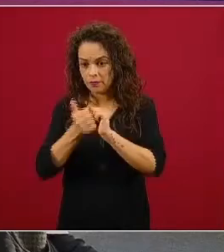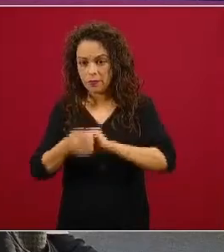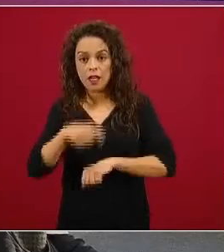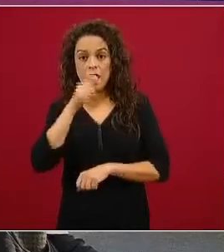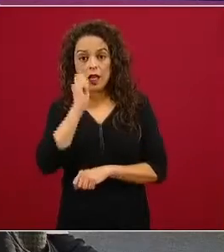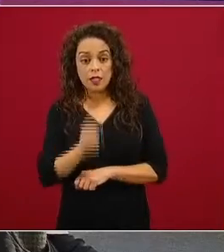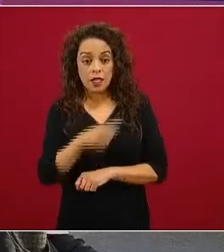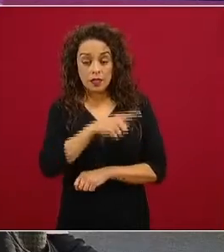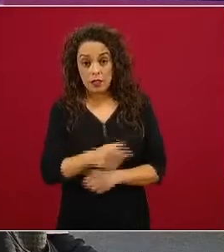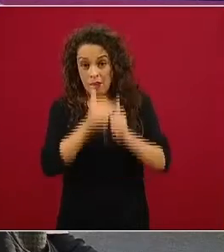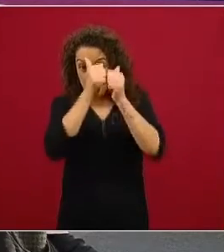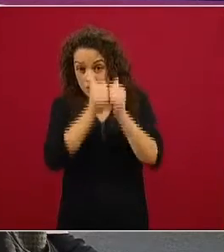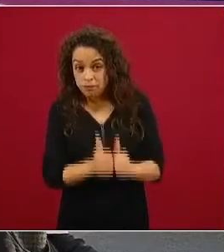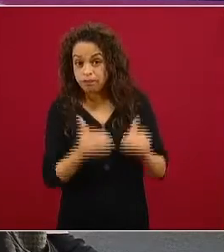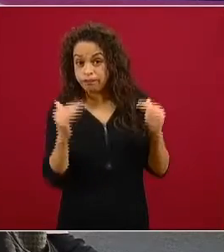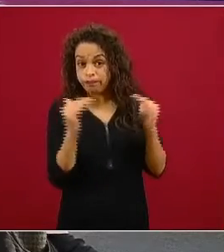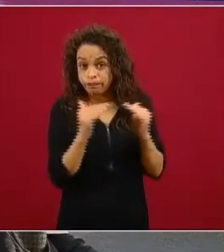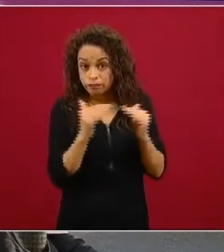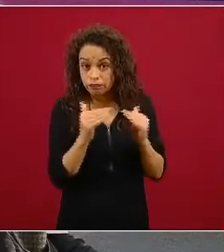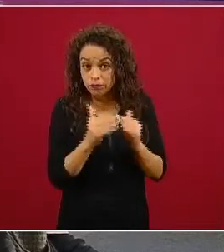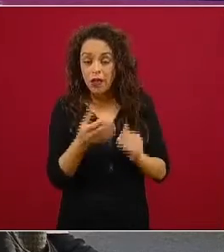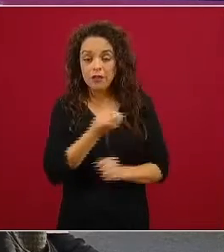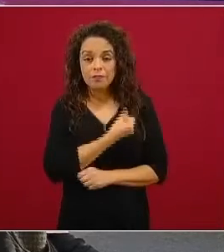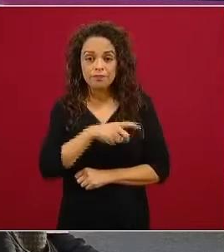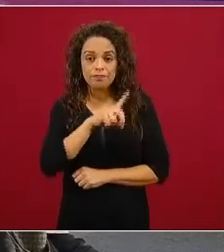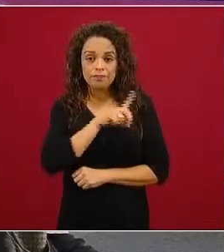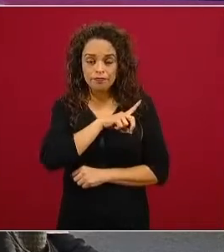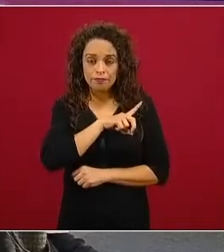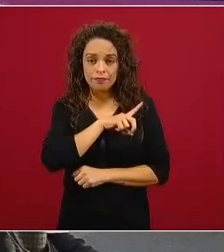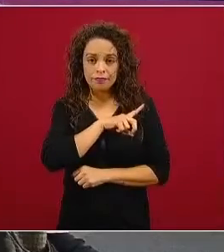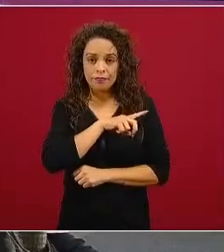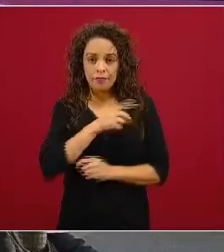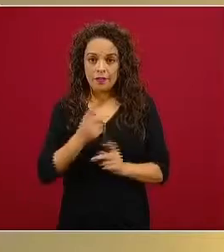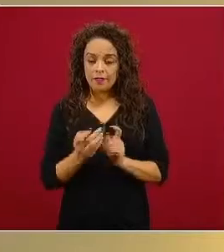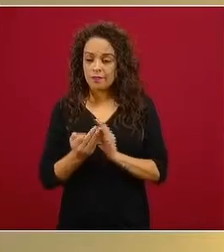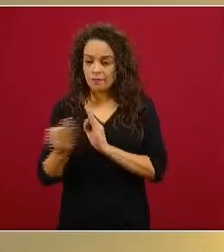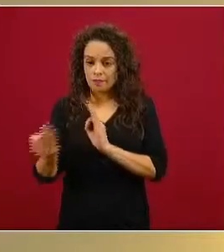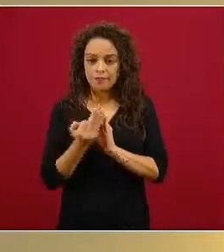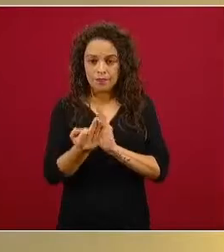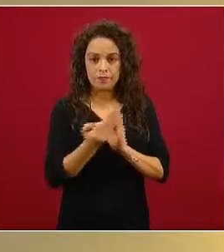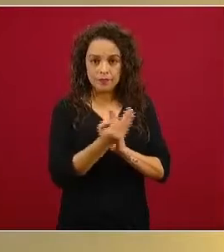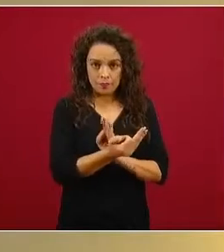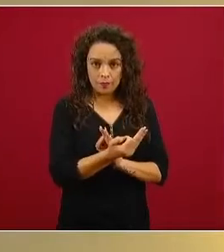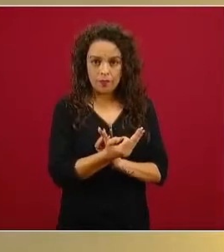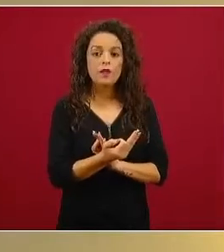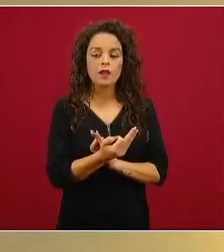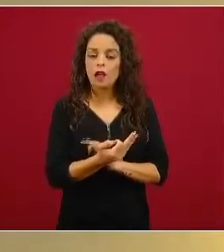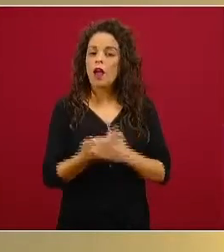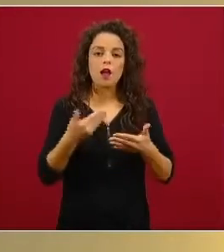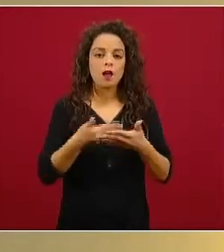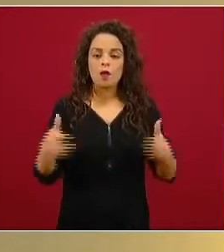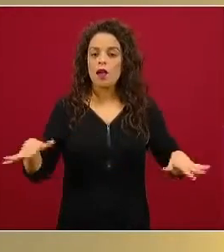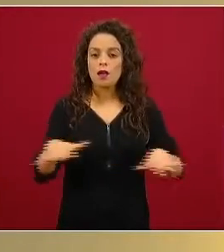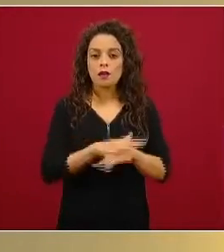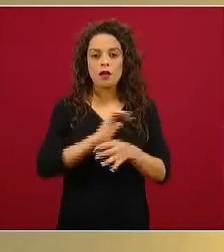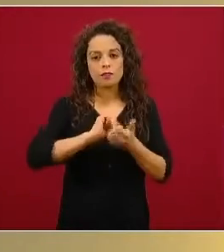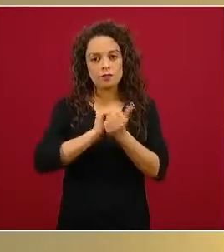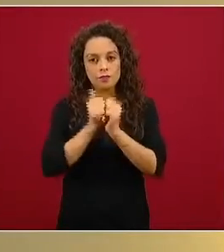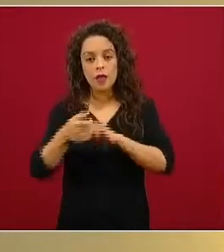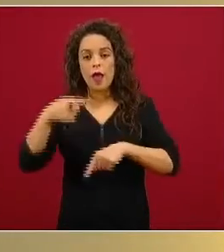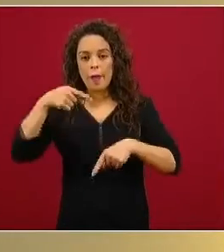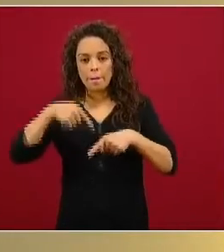semana número 39. Llevamos 106 días en este proceso de nueva normalidad que aprovechamos en general los domingos para